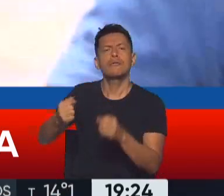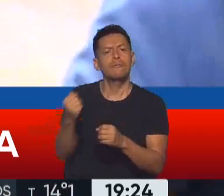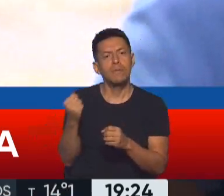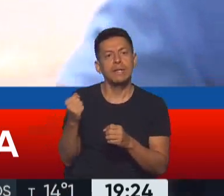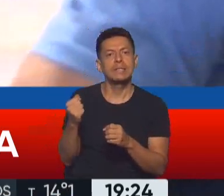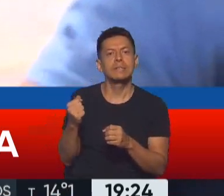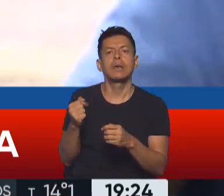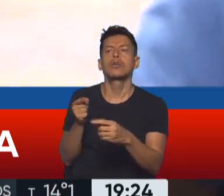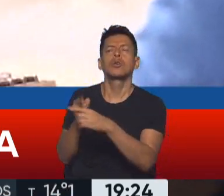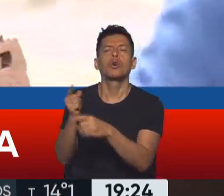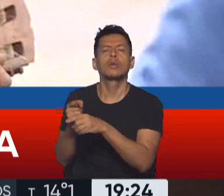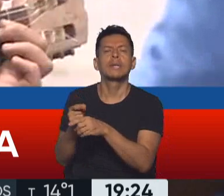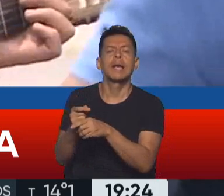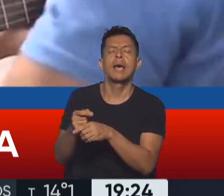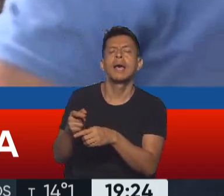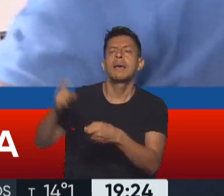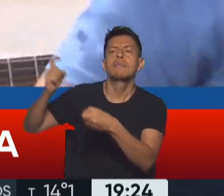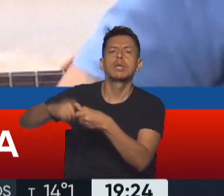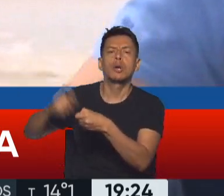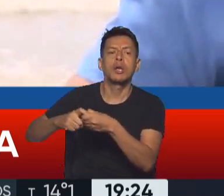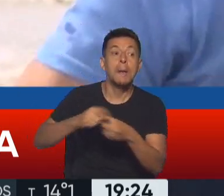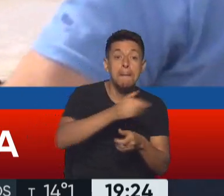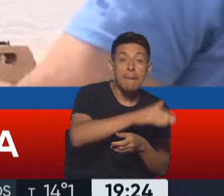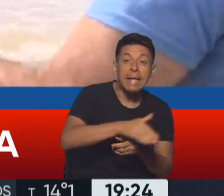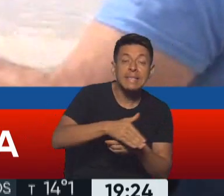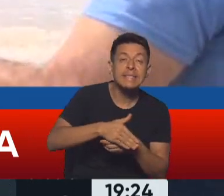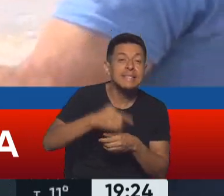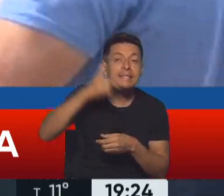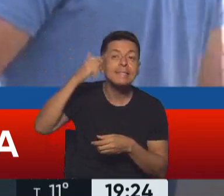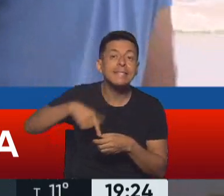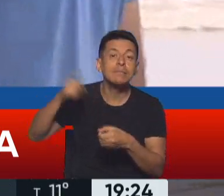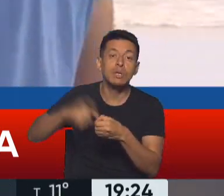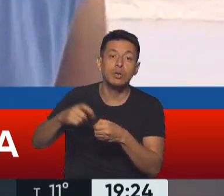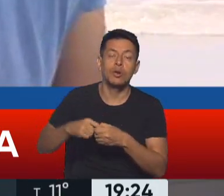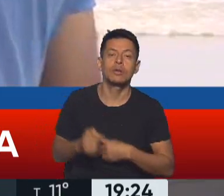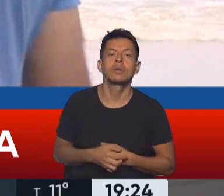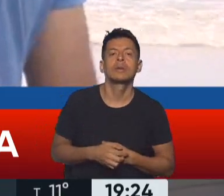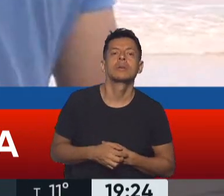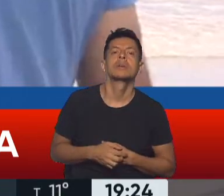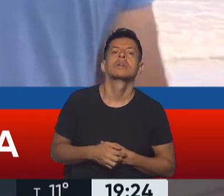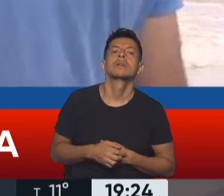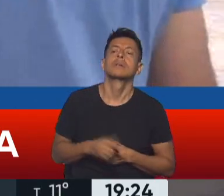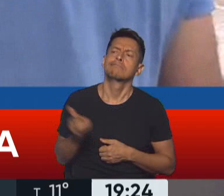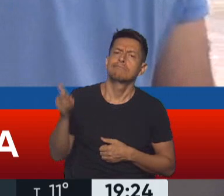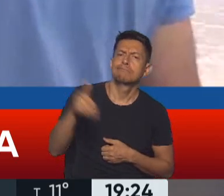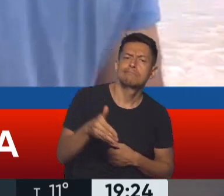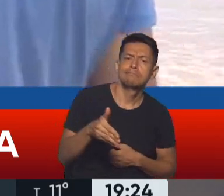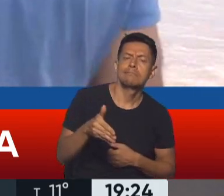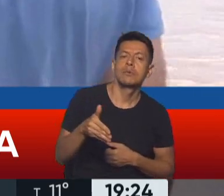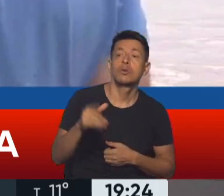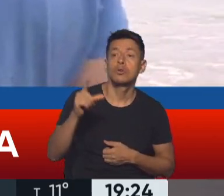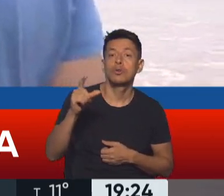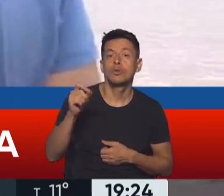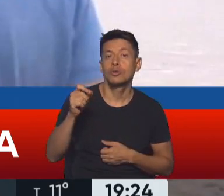las petroleras. El mar sin petróleo. Estoy sin vos porque venimos de la gira junto a Fracaso. Coso,